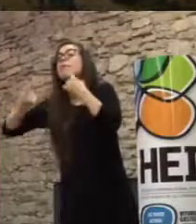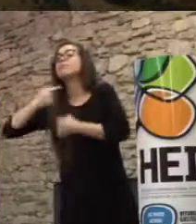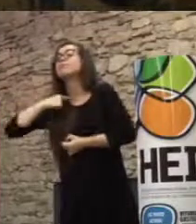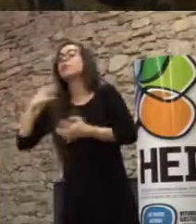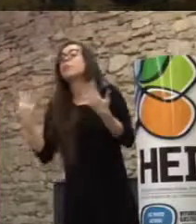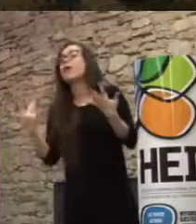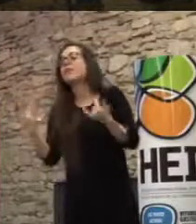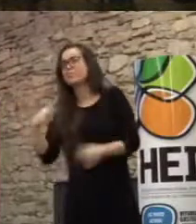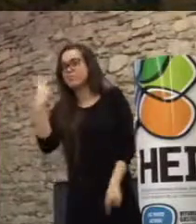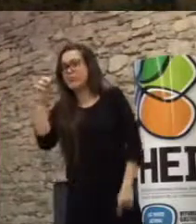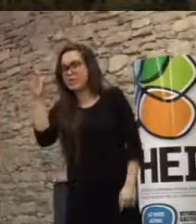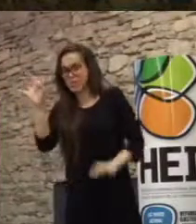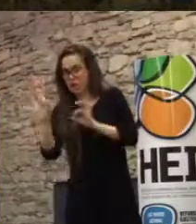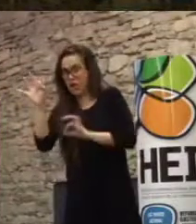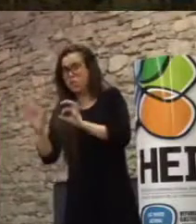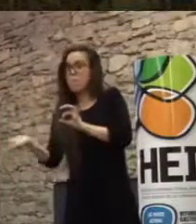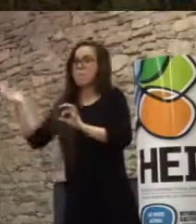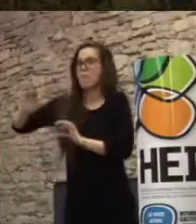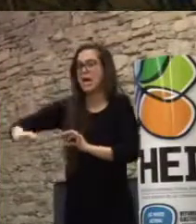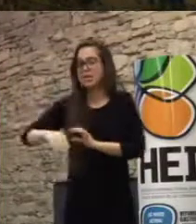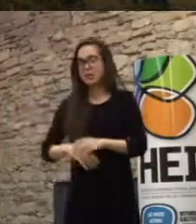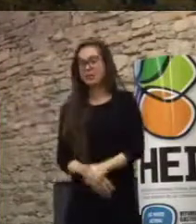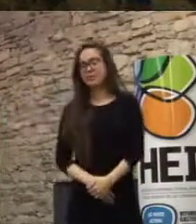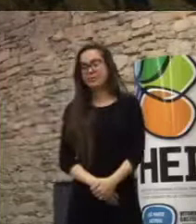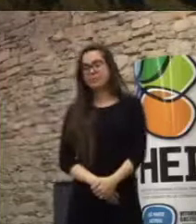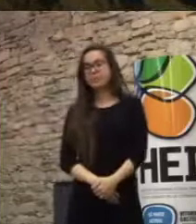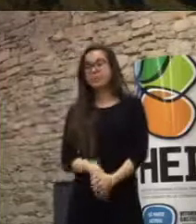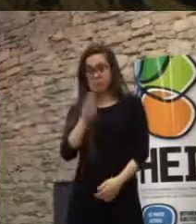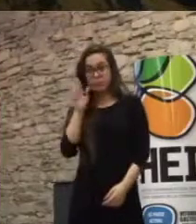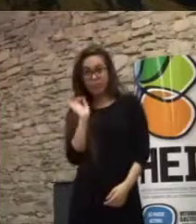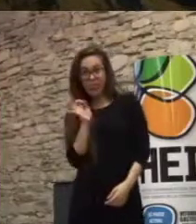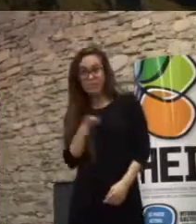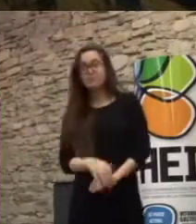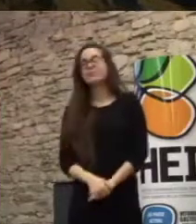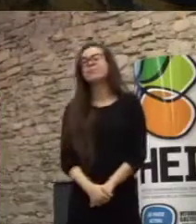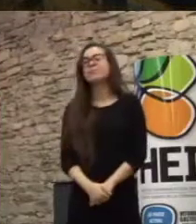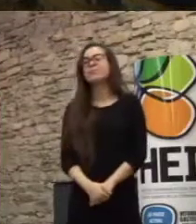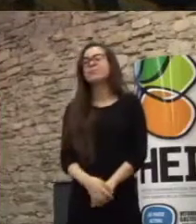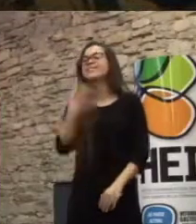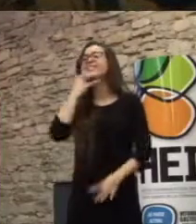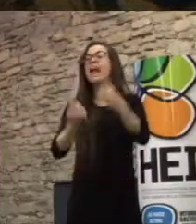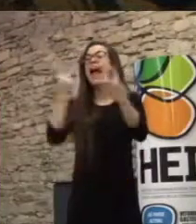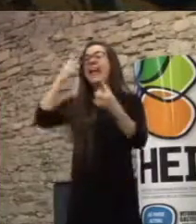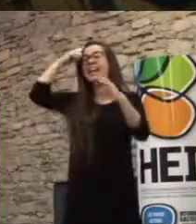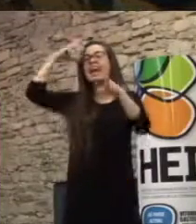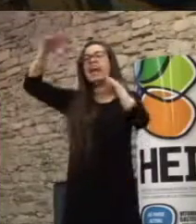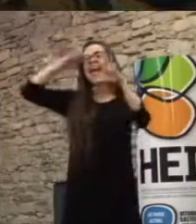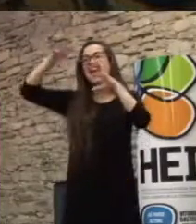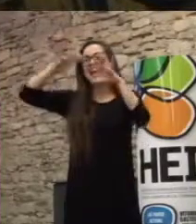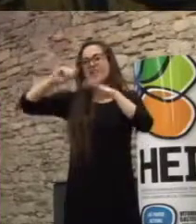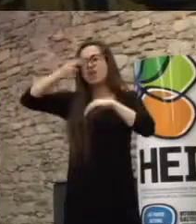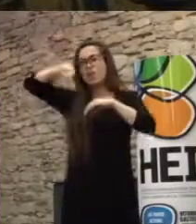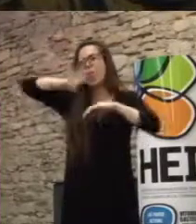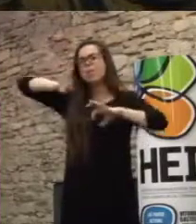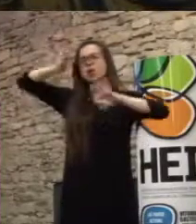otro 20% ok pero bueno hay algún ingeniero en la sala no me saques el tanto por ciento